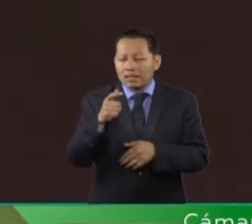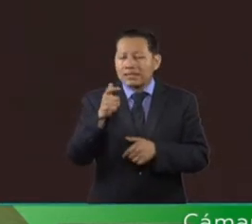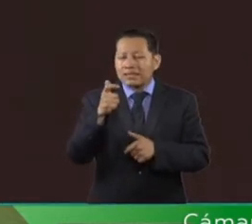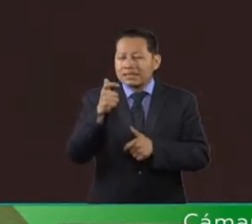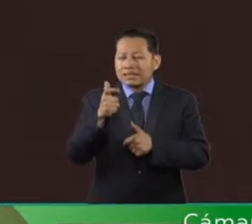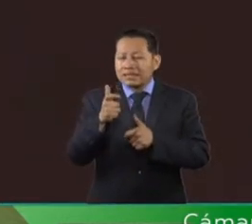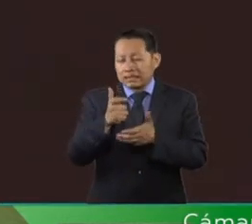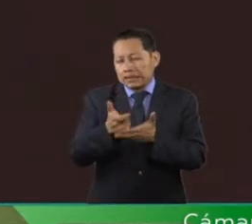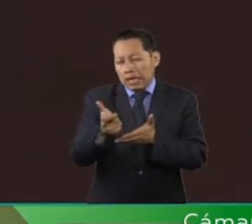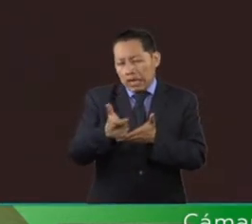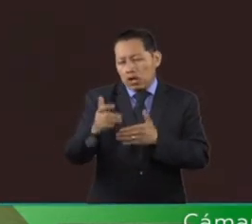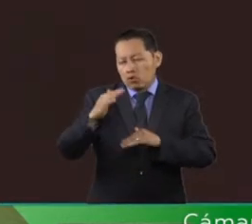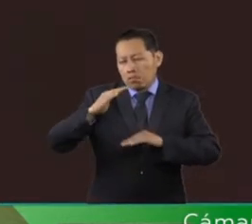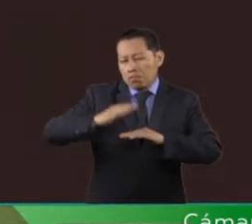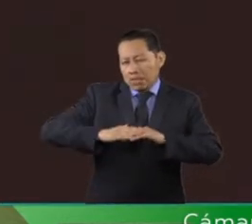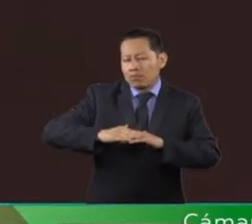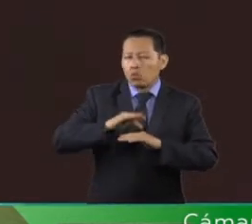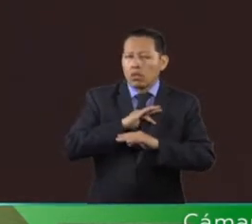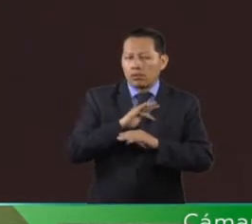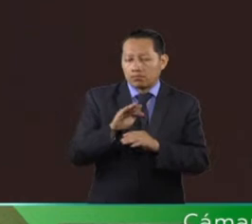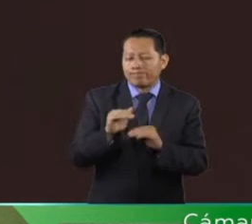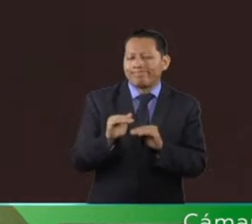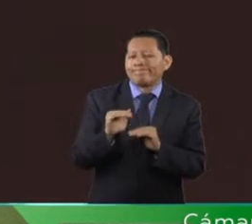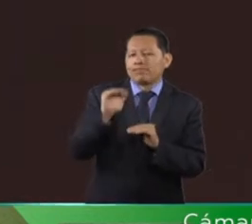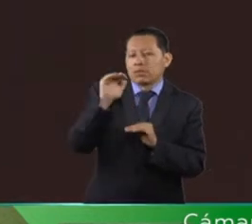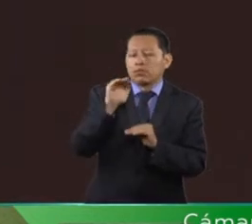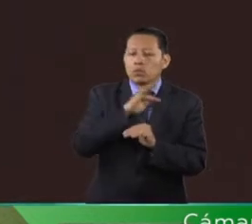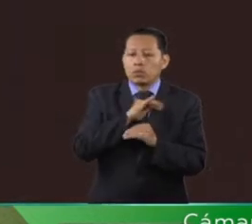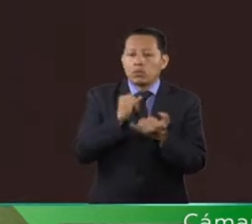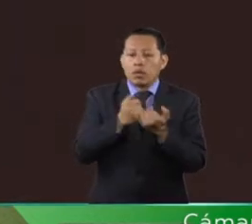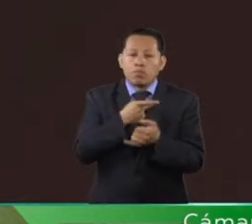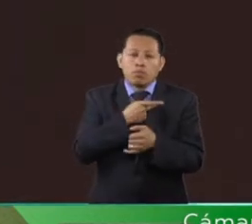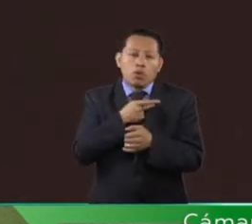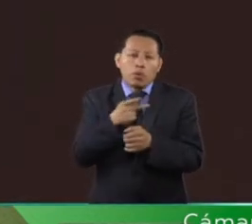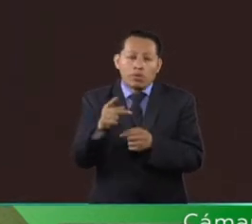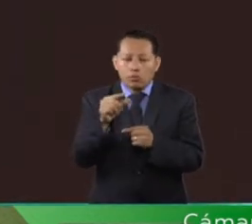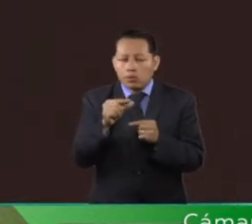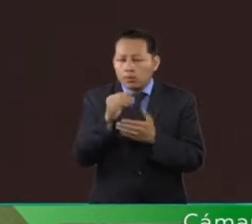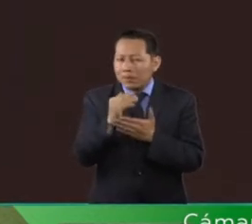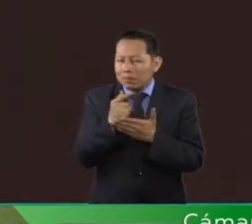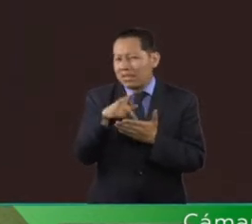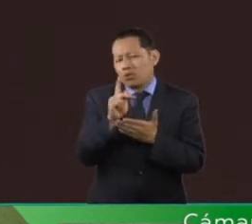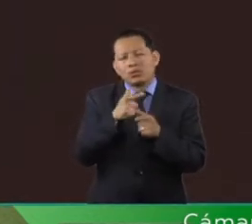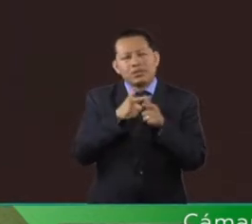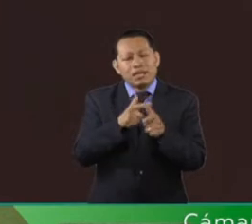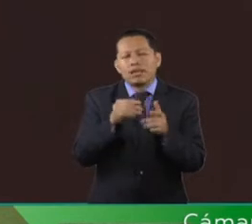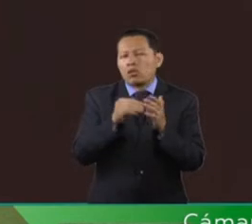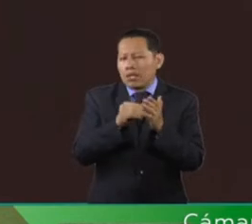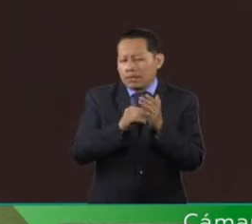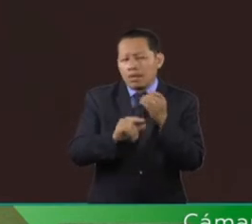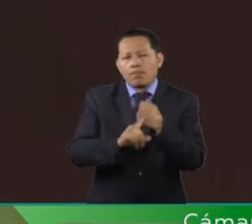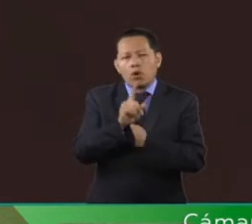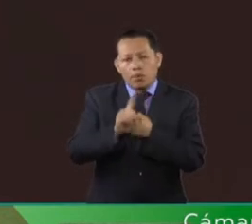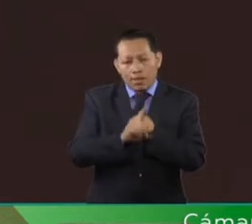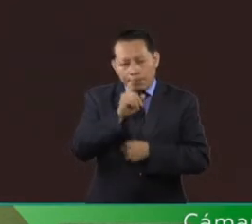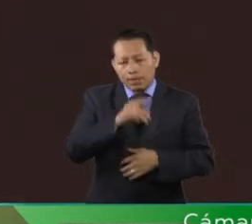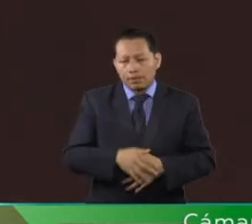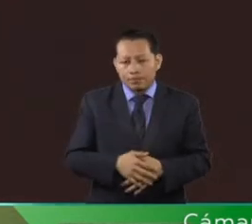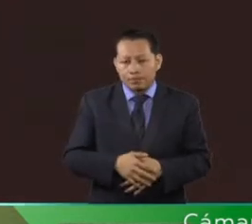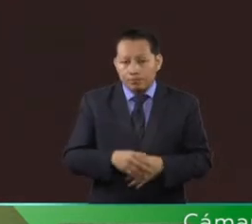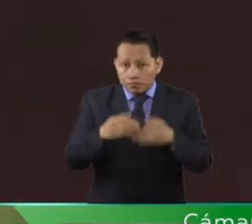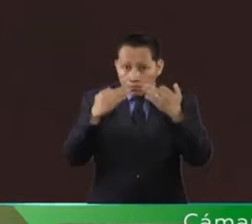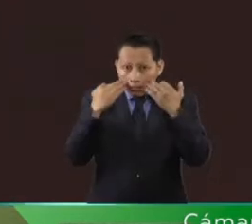mínimo y su posterior impacto en la reducción de la pobreza, sigue representando una profunda problemática. La